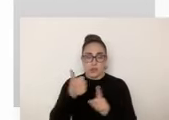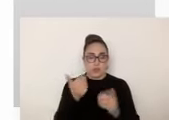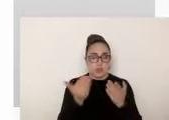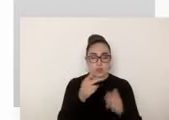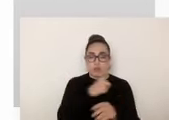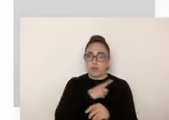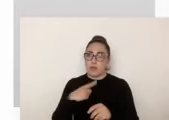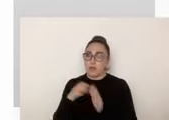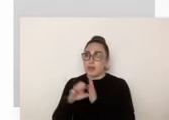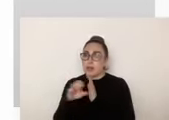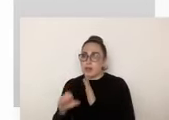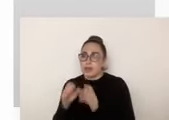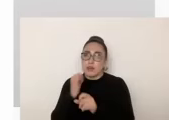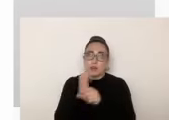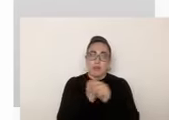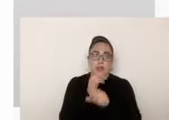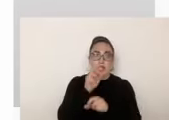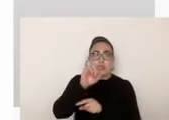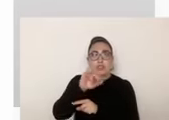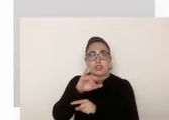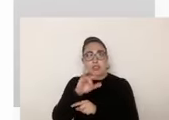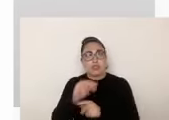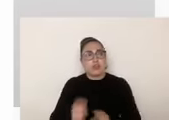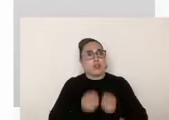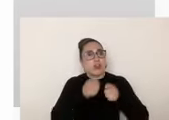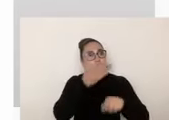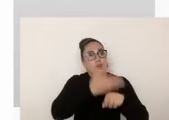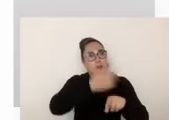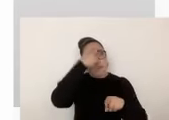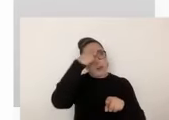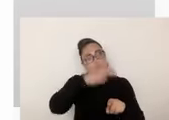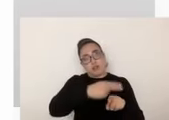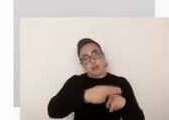como un estado sin pena de muerte porque no se aplicaba.